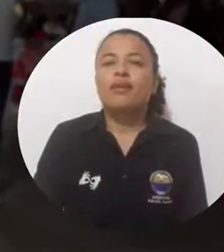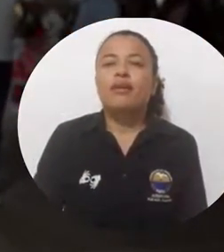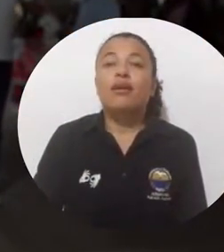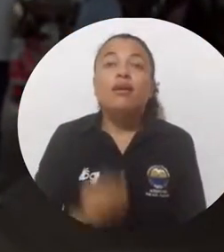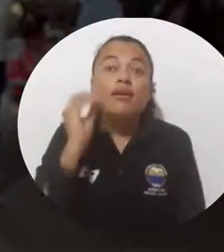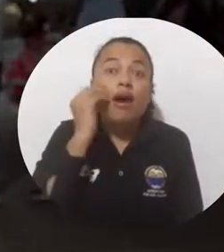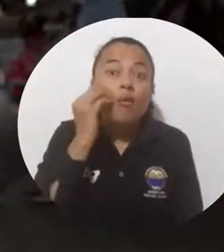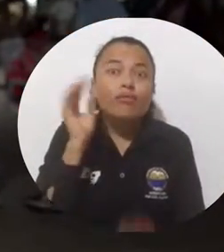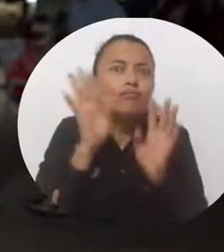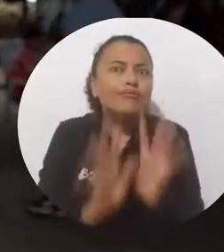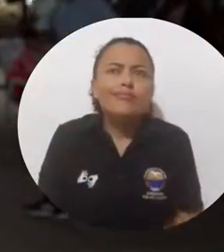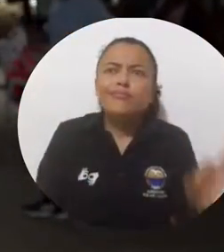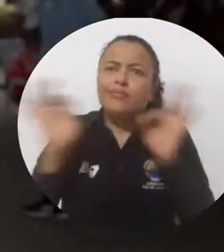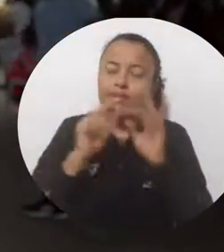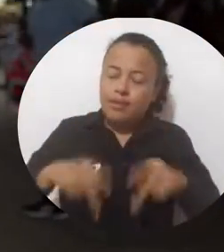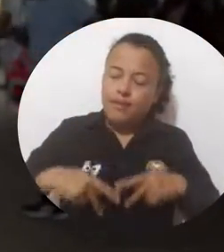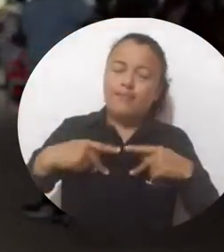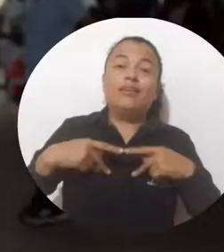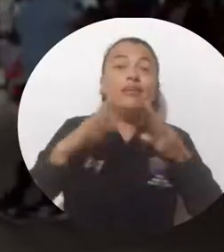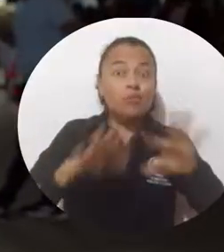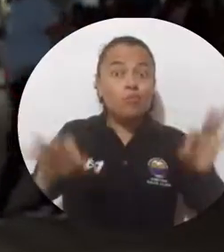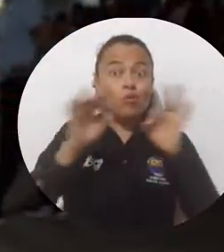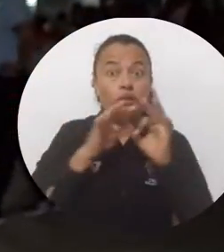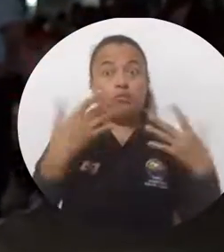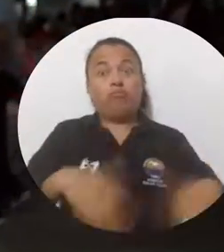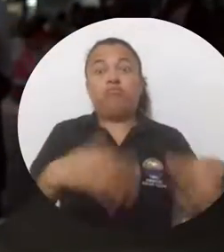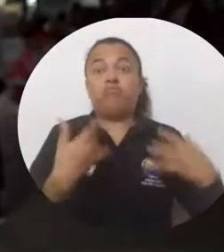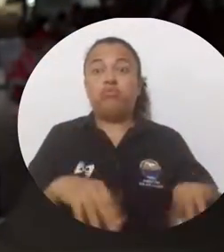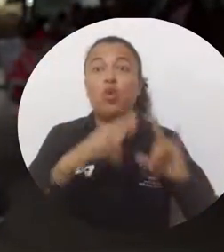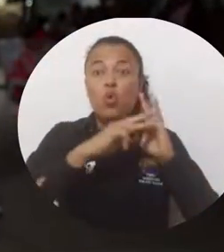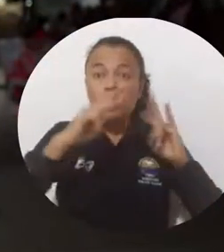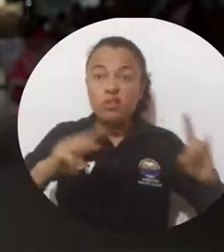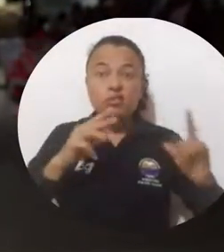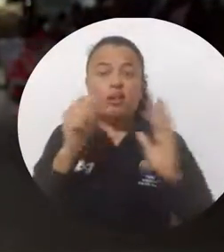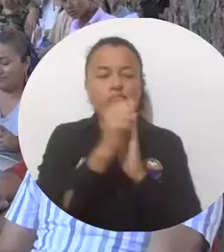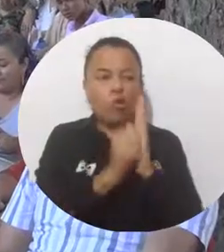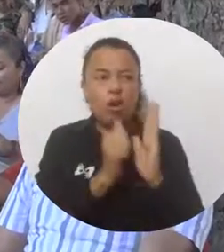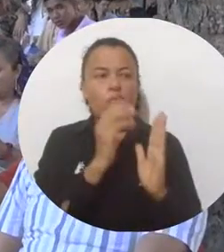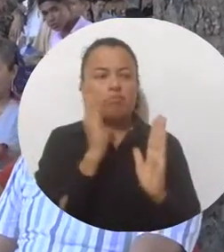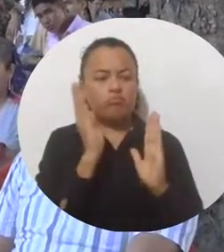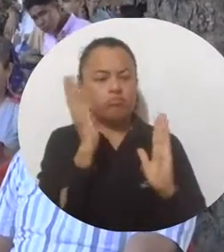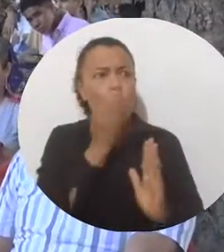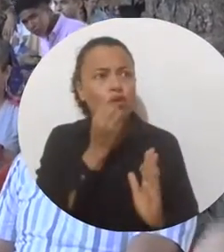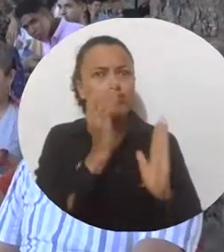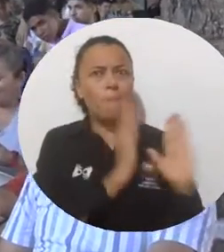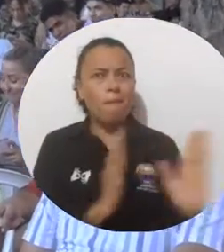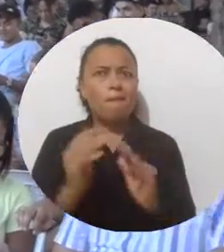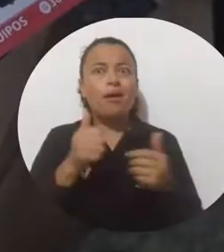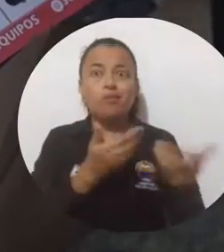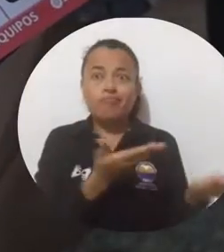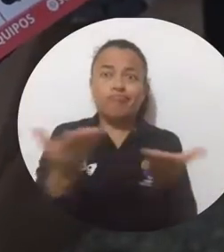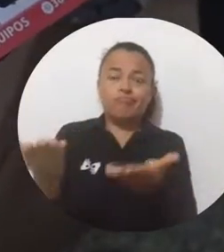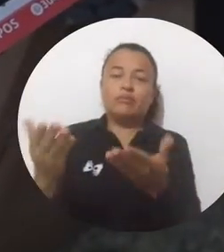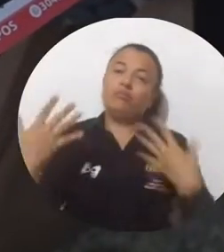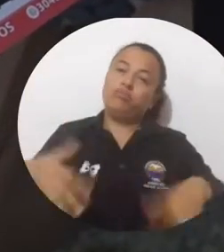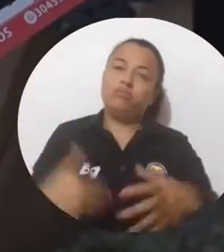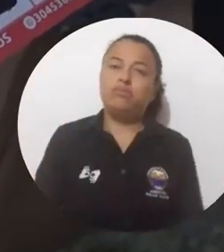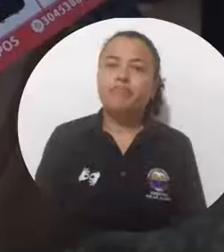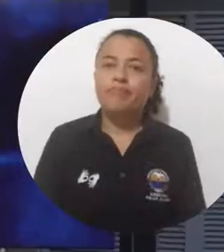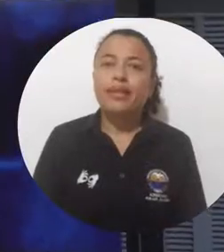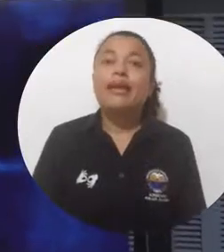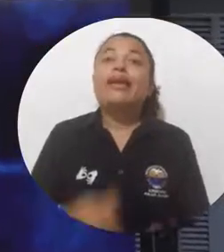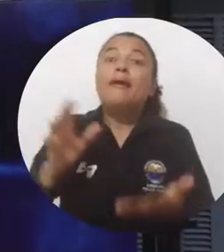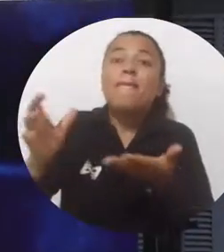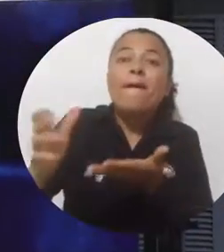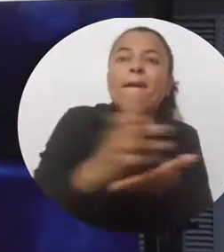y es muy importante y gratificante que la universidad tome la iniciativa de un programa tan bonito como este. Un total preliminar que representa el